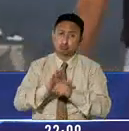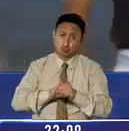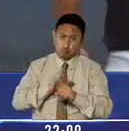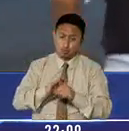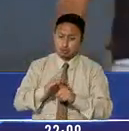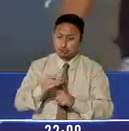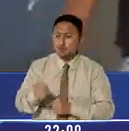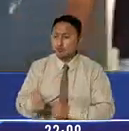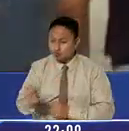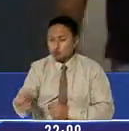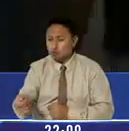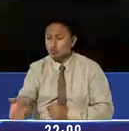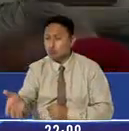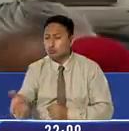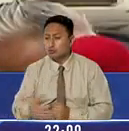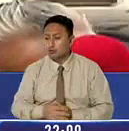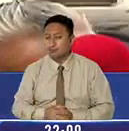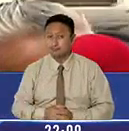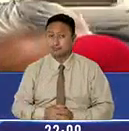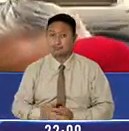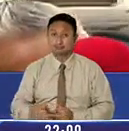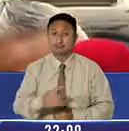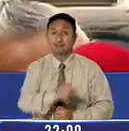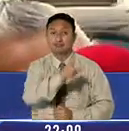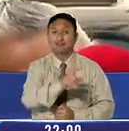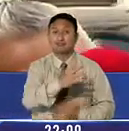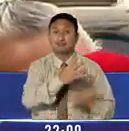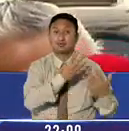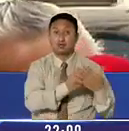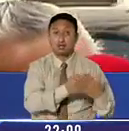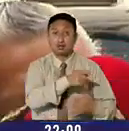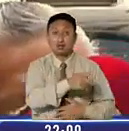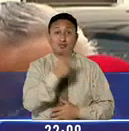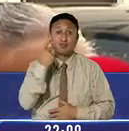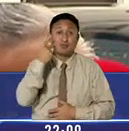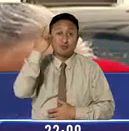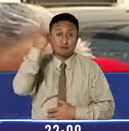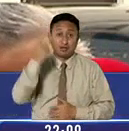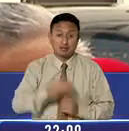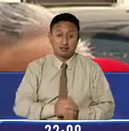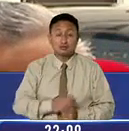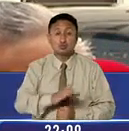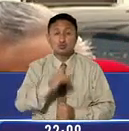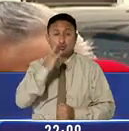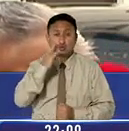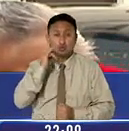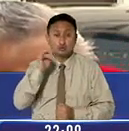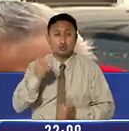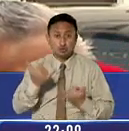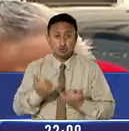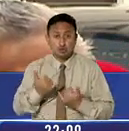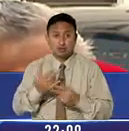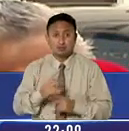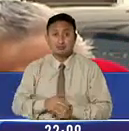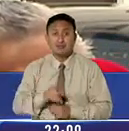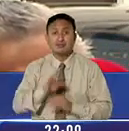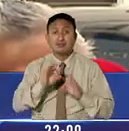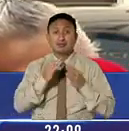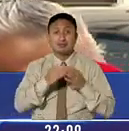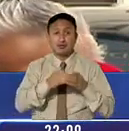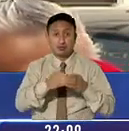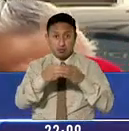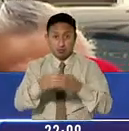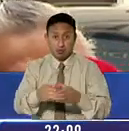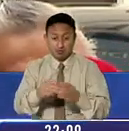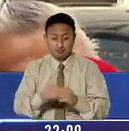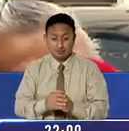hogar necesitado. Los detenidos son los propios padres, los niños están dentro de este círculo familiar.